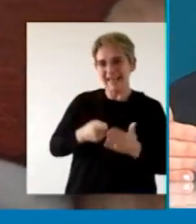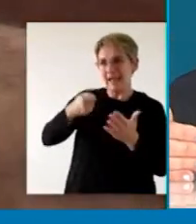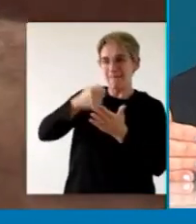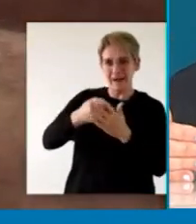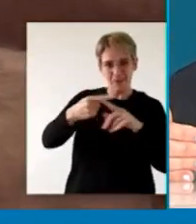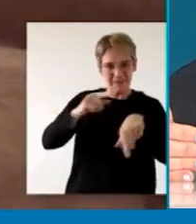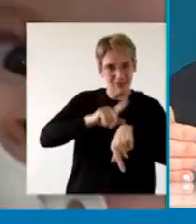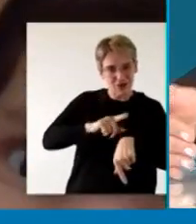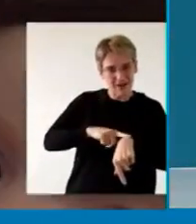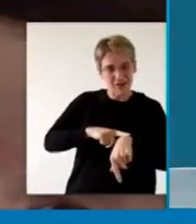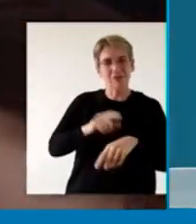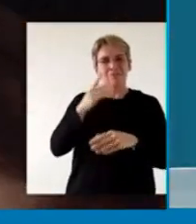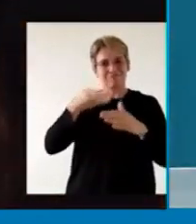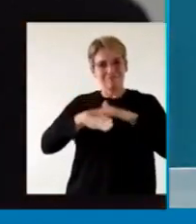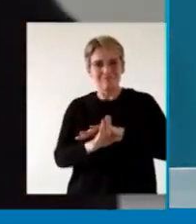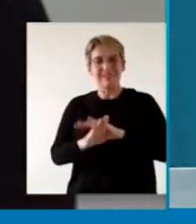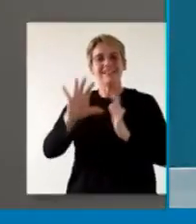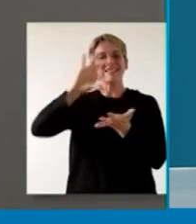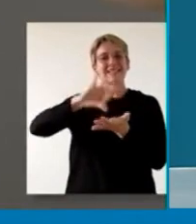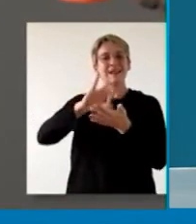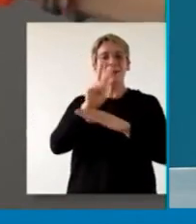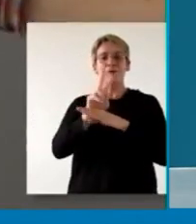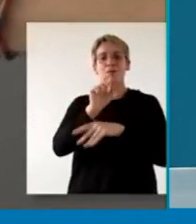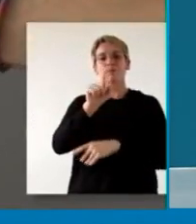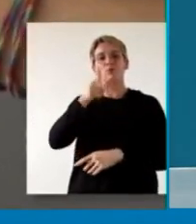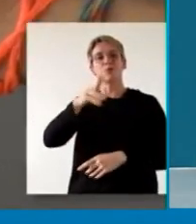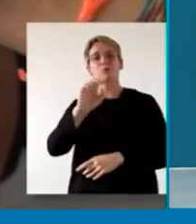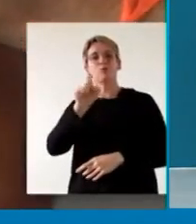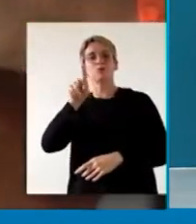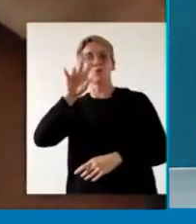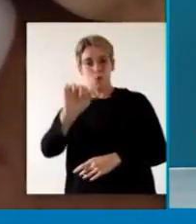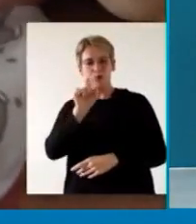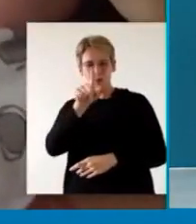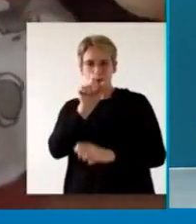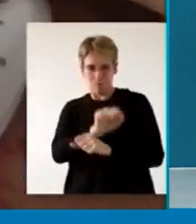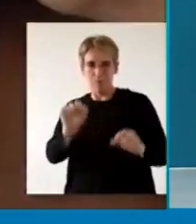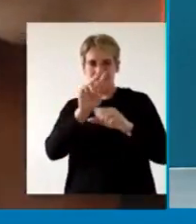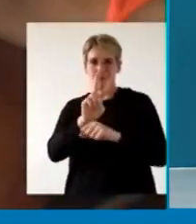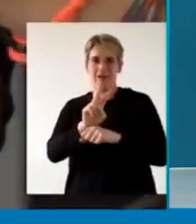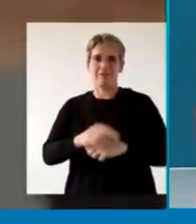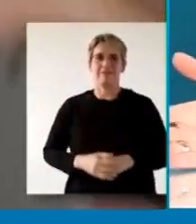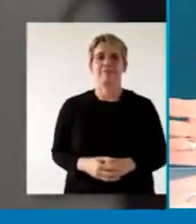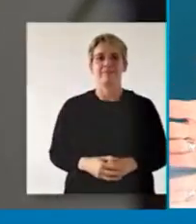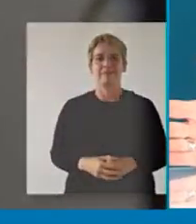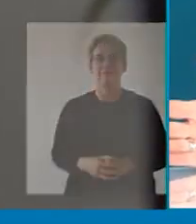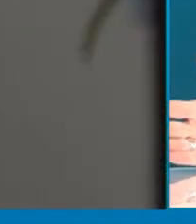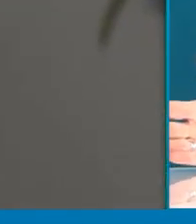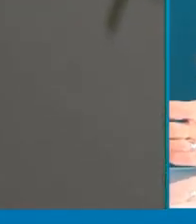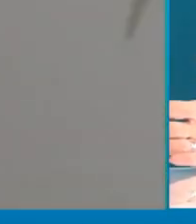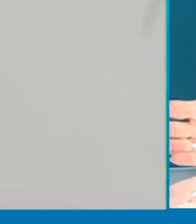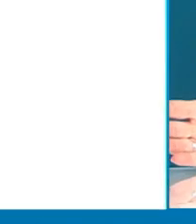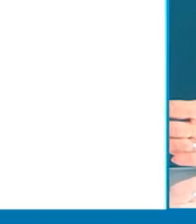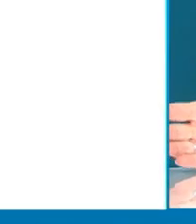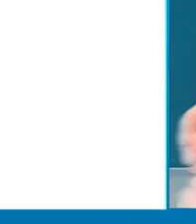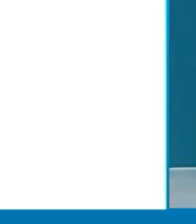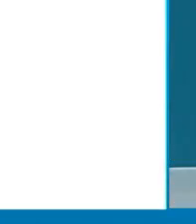pierde la relación laboral se le termina el vínculo con un usuario pero rápidamente genera vínculo con otro nuevo usuario que en el sistema de cuidado